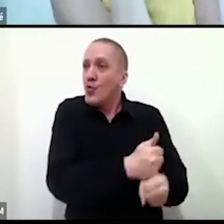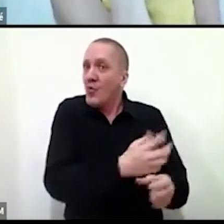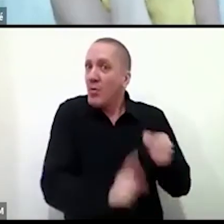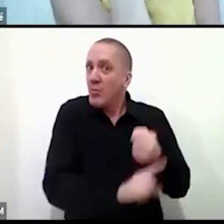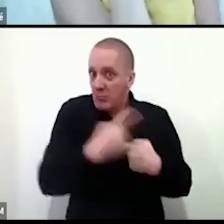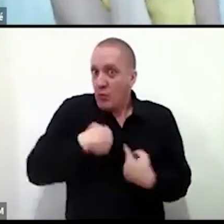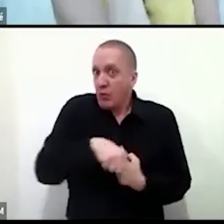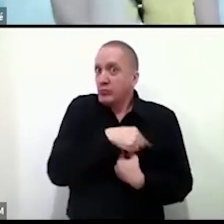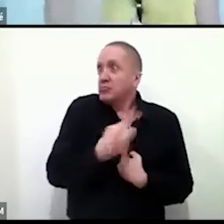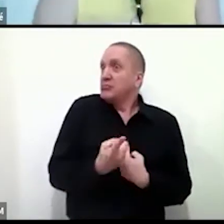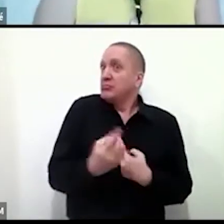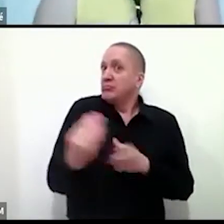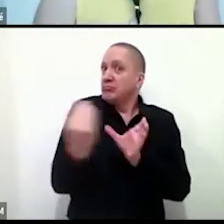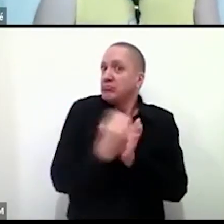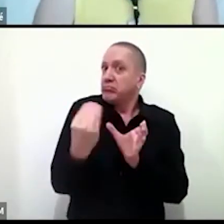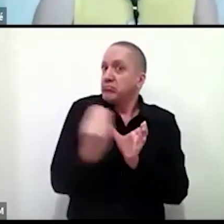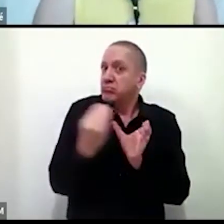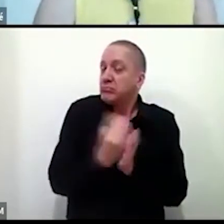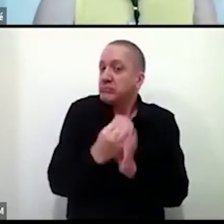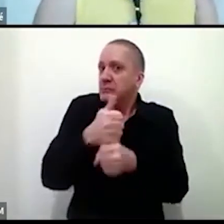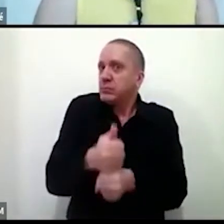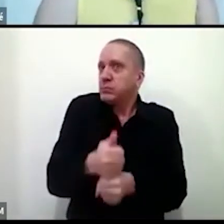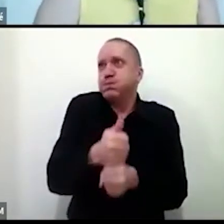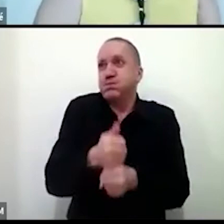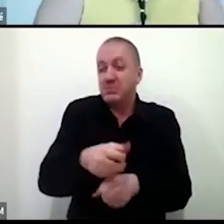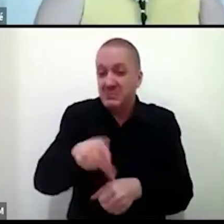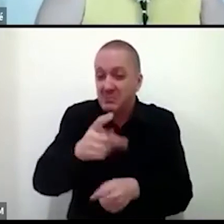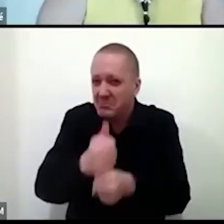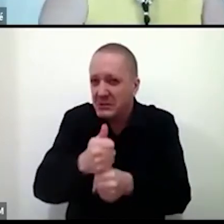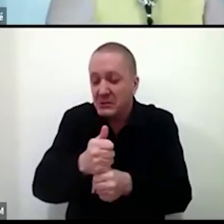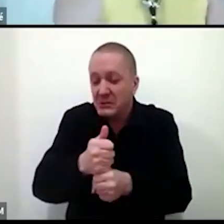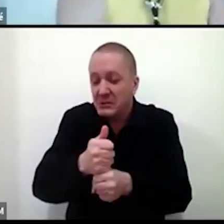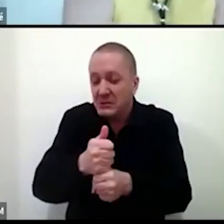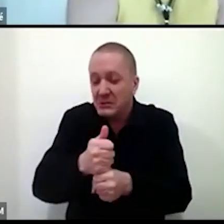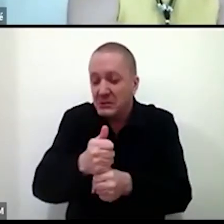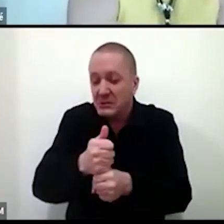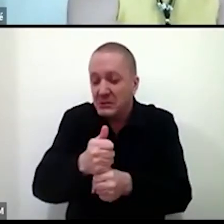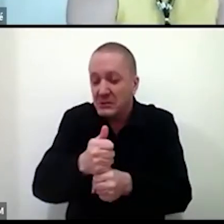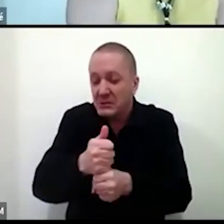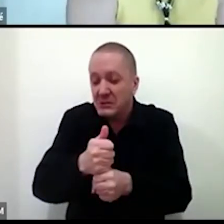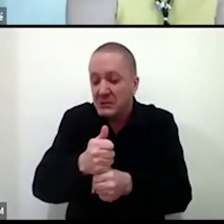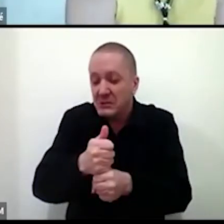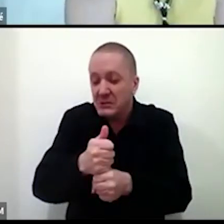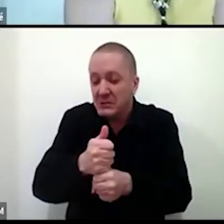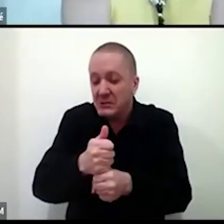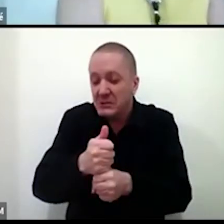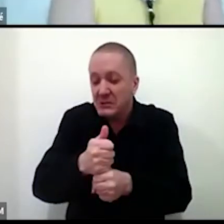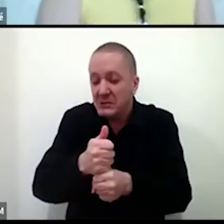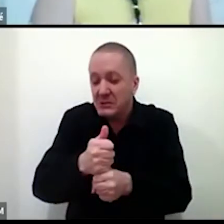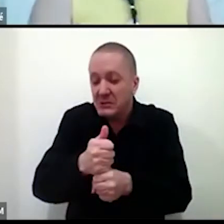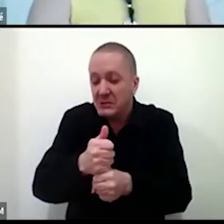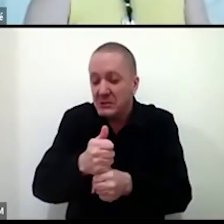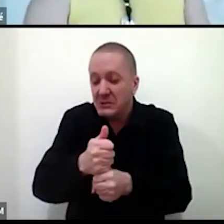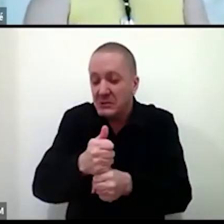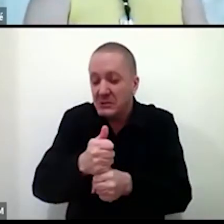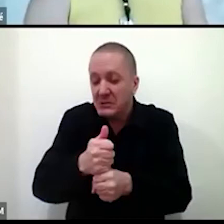nos ponen en este papel de víctimas, pero más que víctimas es la realidad. Somos excluidas constantemente.